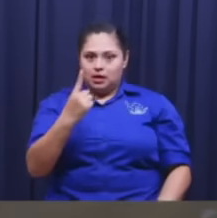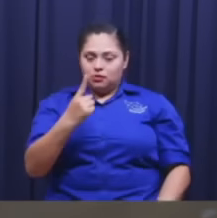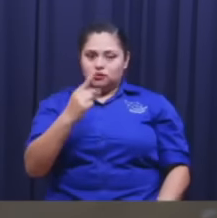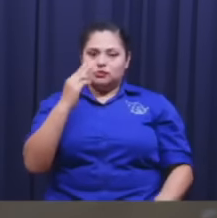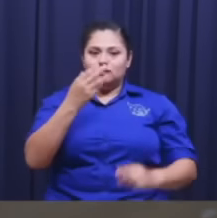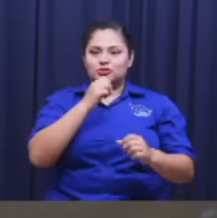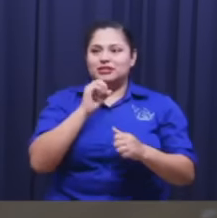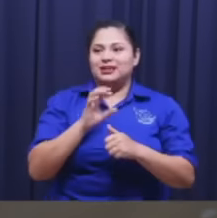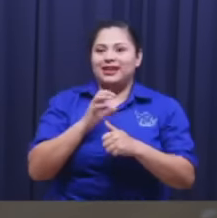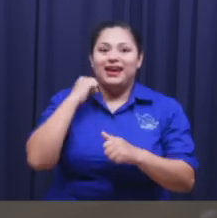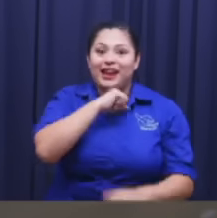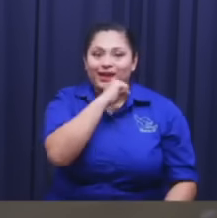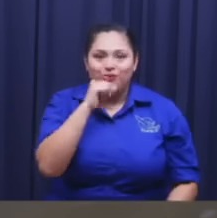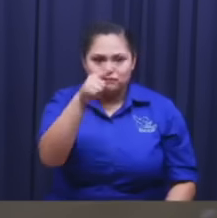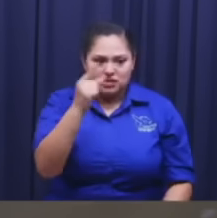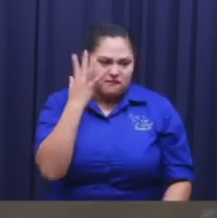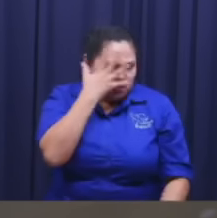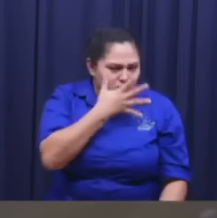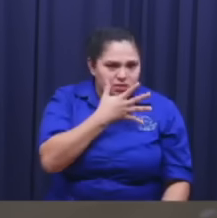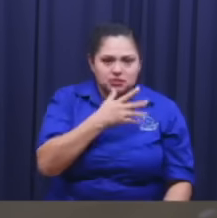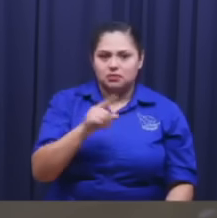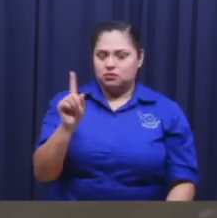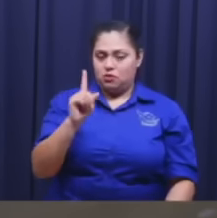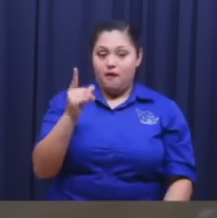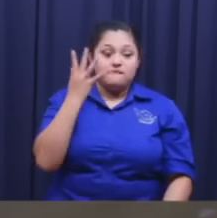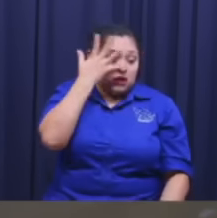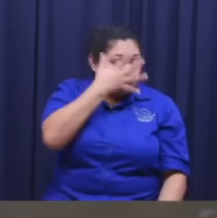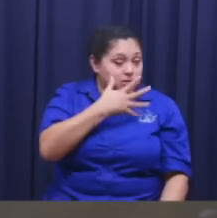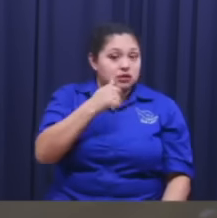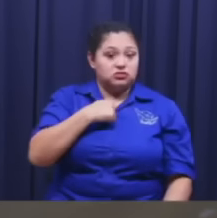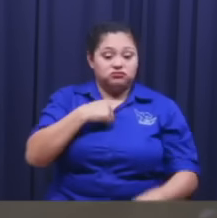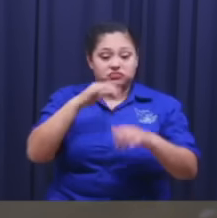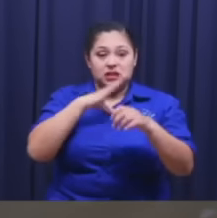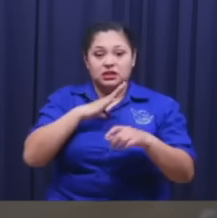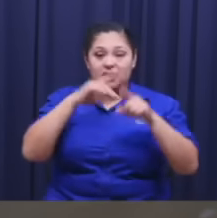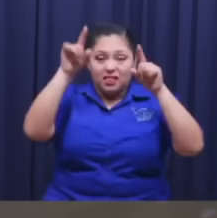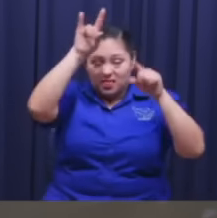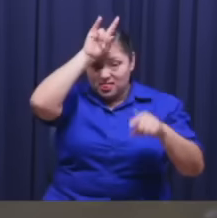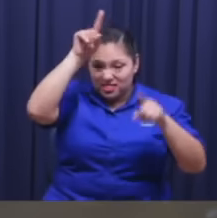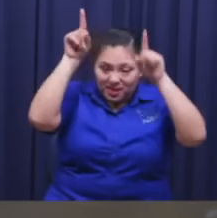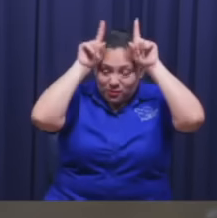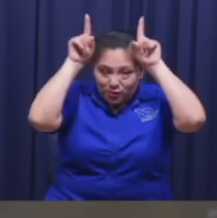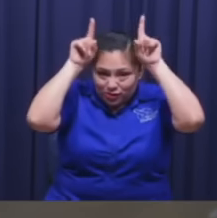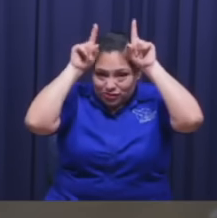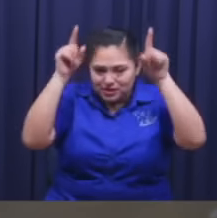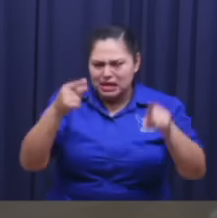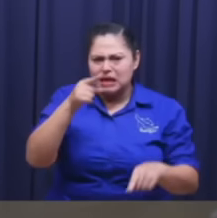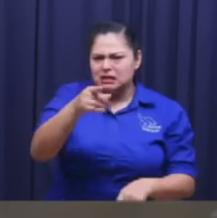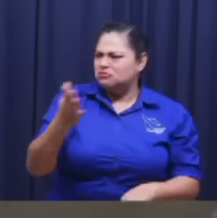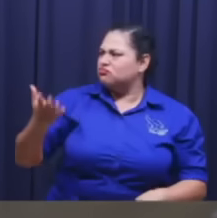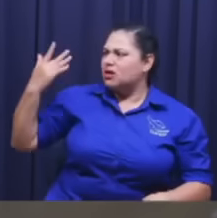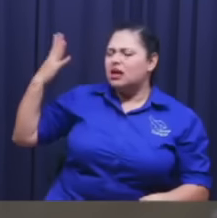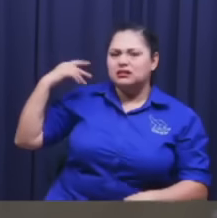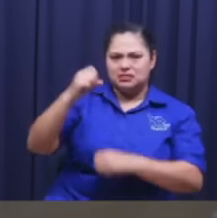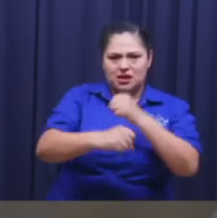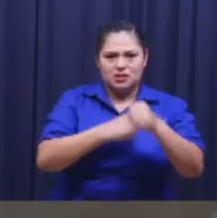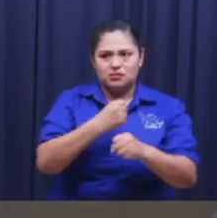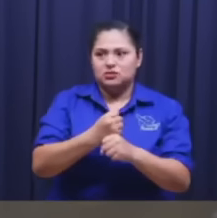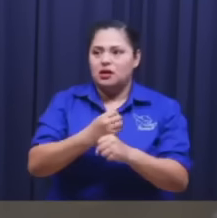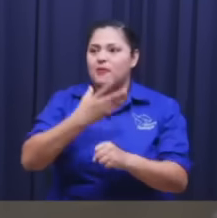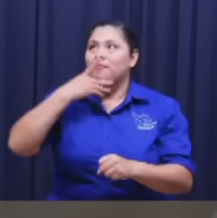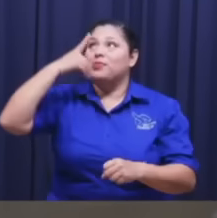vergüenza. Vergüenza me hubiera dado que quedarme endemoniado. Además que eso fue hace mucho tiempo, pero de todas maneras me liberó el Señor.